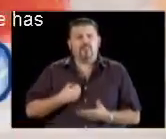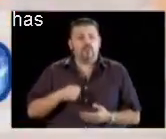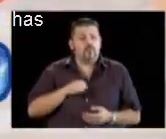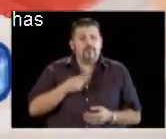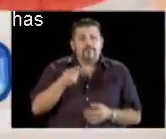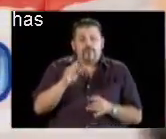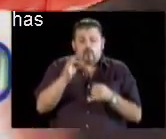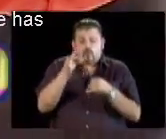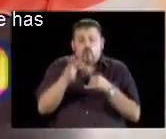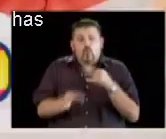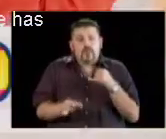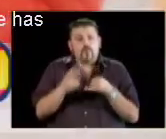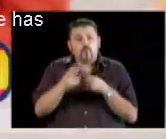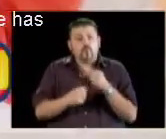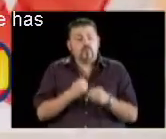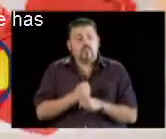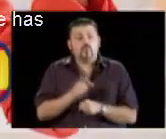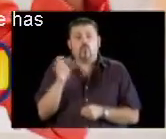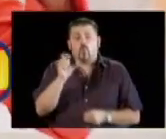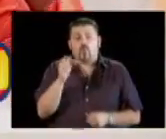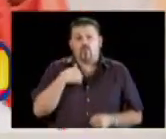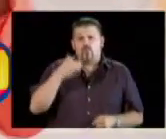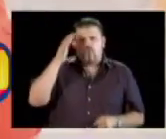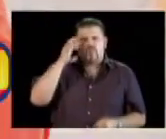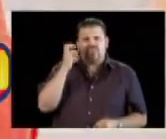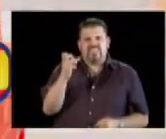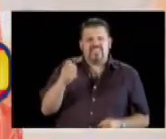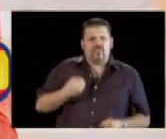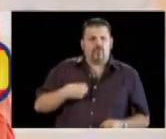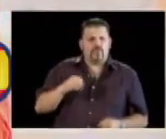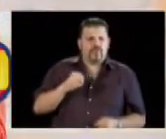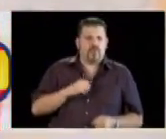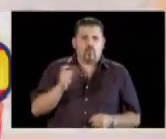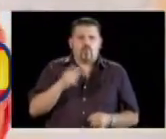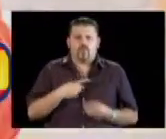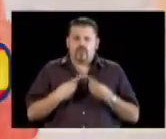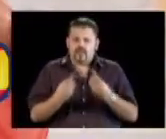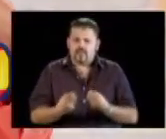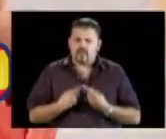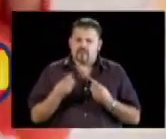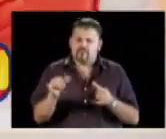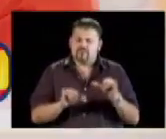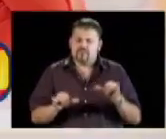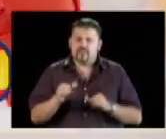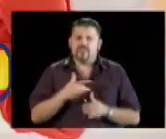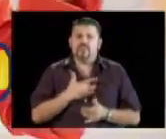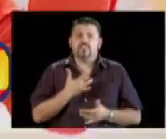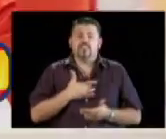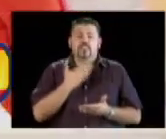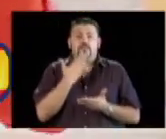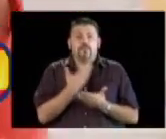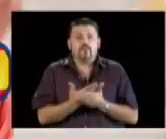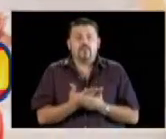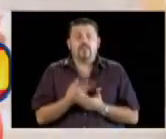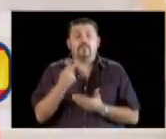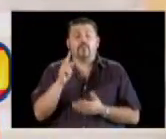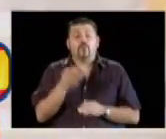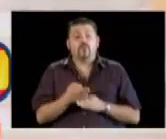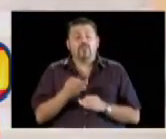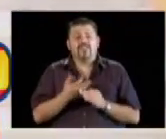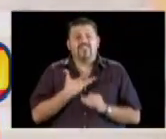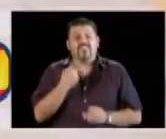2 años, que fue cuando yo conocí a OmniLife ya con los productos, le empezaron a dar el producto y empezó a sentirse mejor. Tiene 101